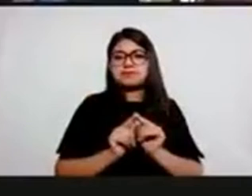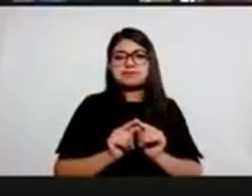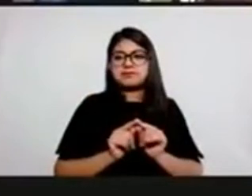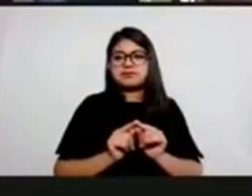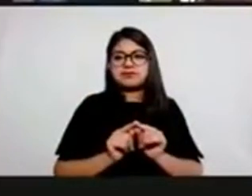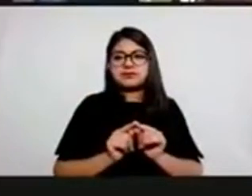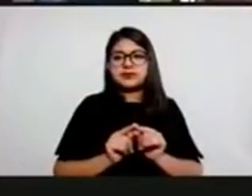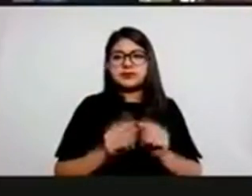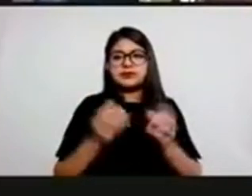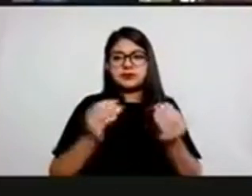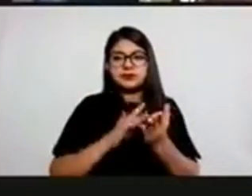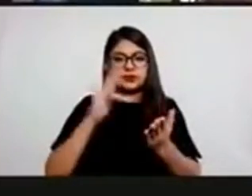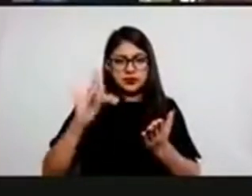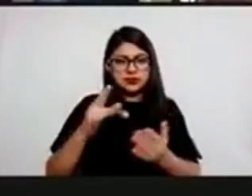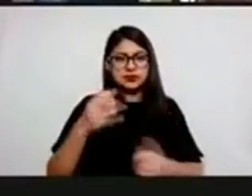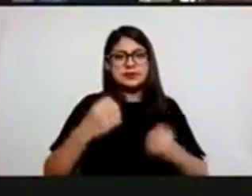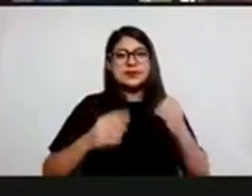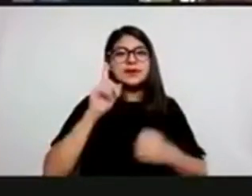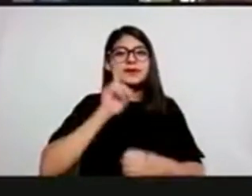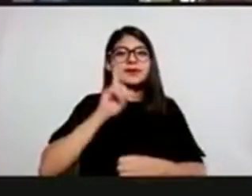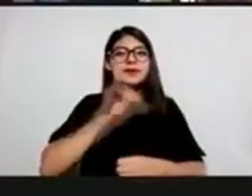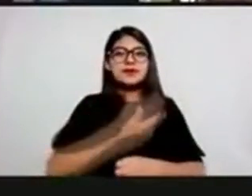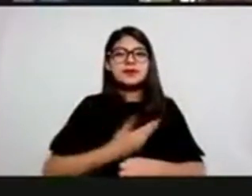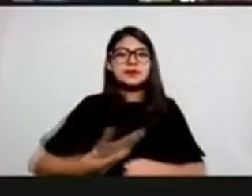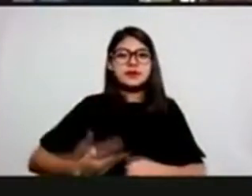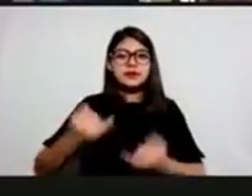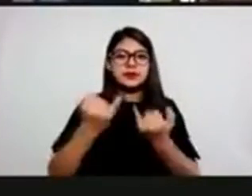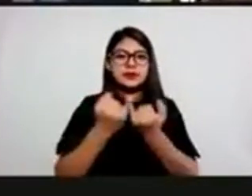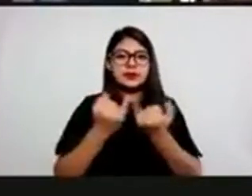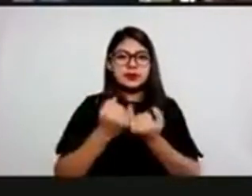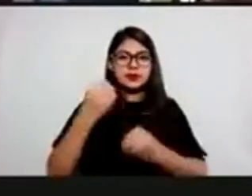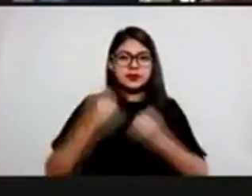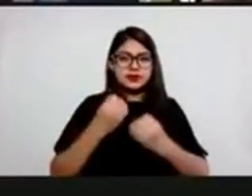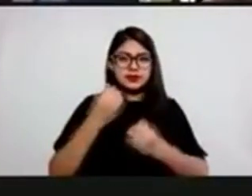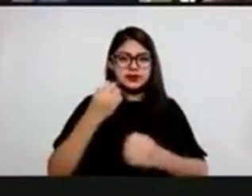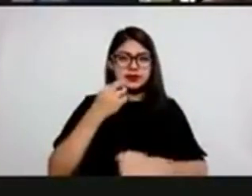magistrada presidenta, magistrado Espíndola, secretario general.